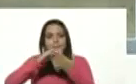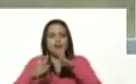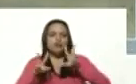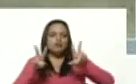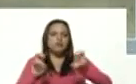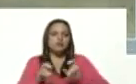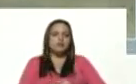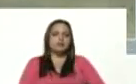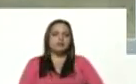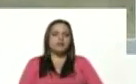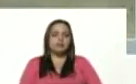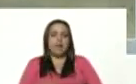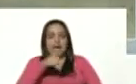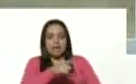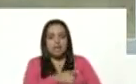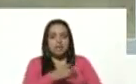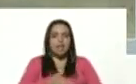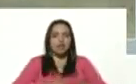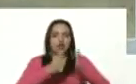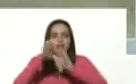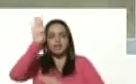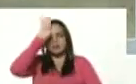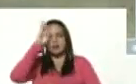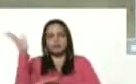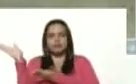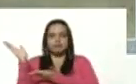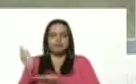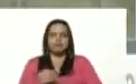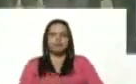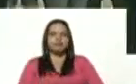nuevo ahí en Las Torres. Antímano, adelante.